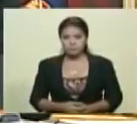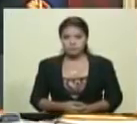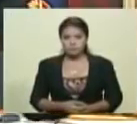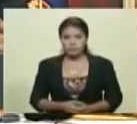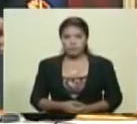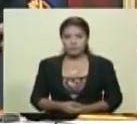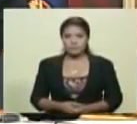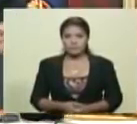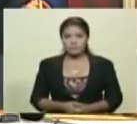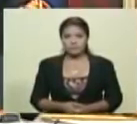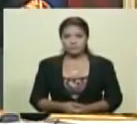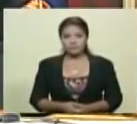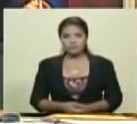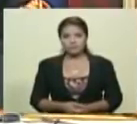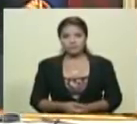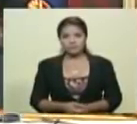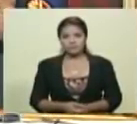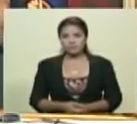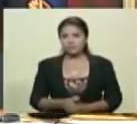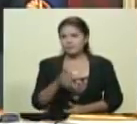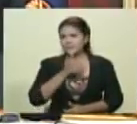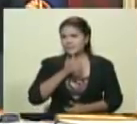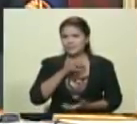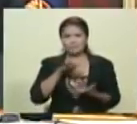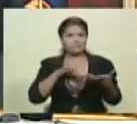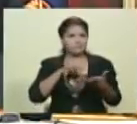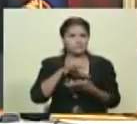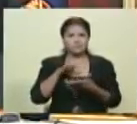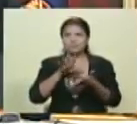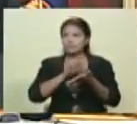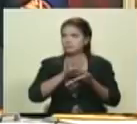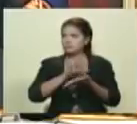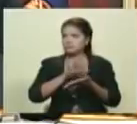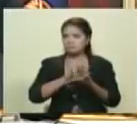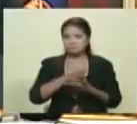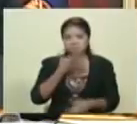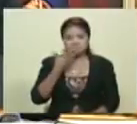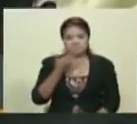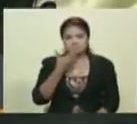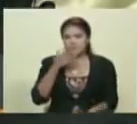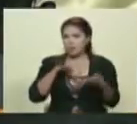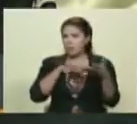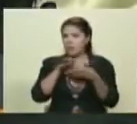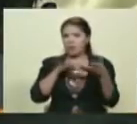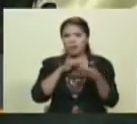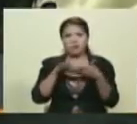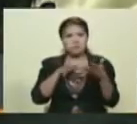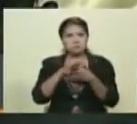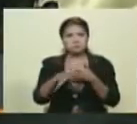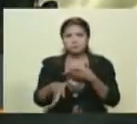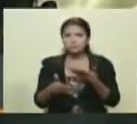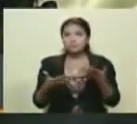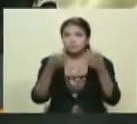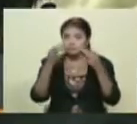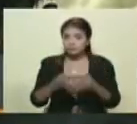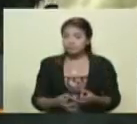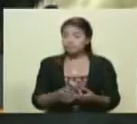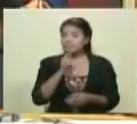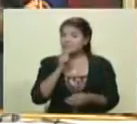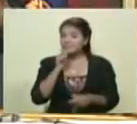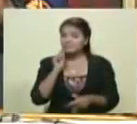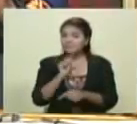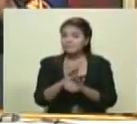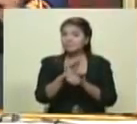Y nos ahorremos tensiones, conflictos y problemas que le van a hacer daño